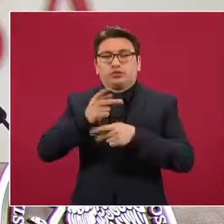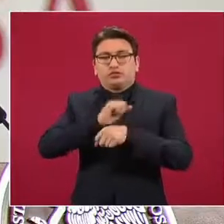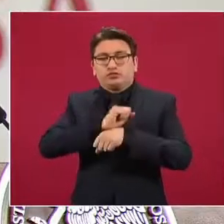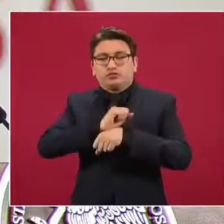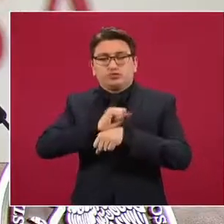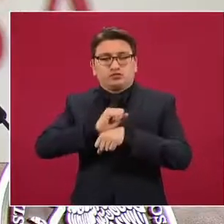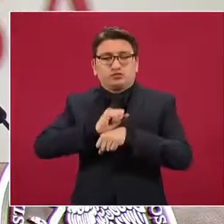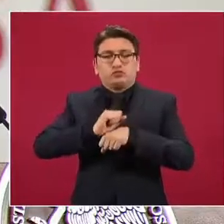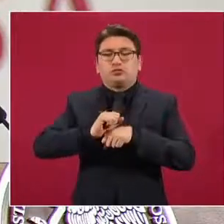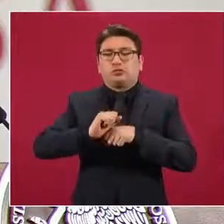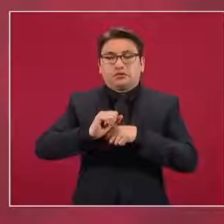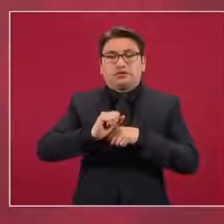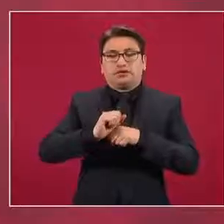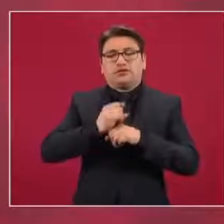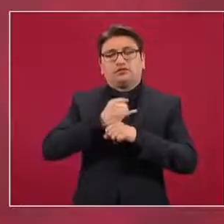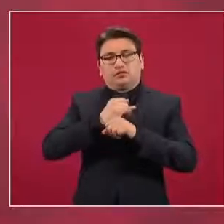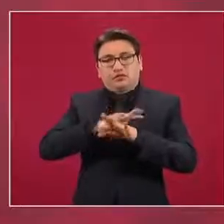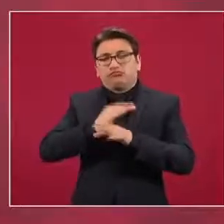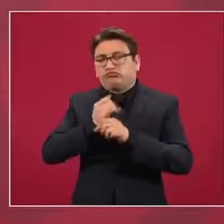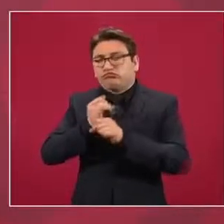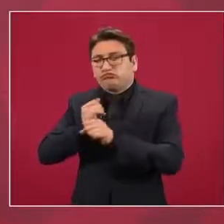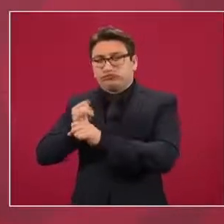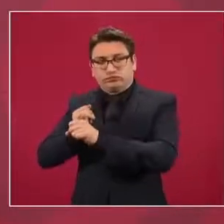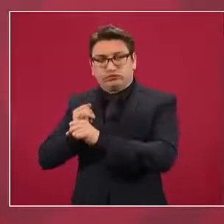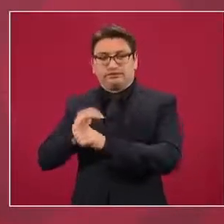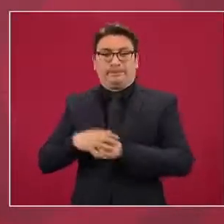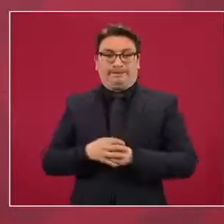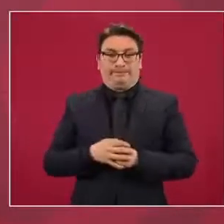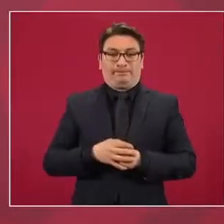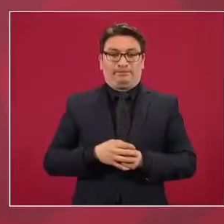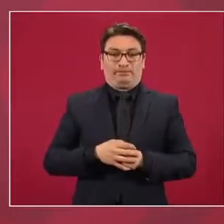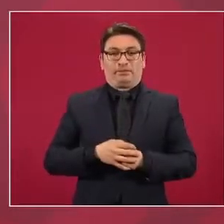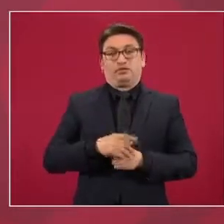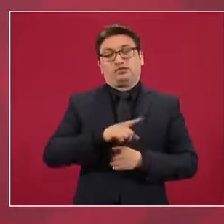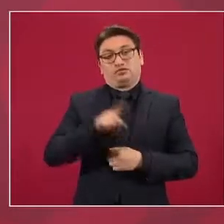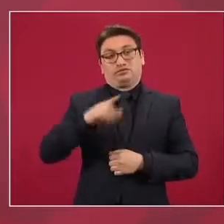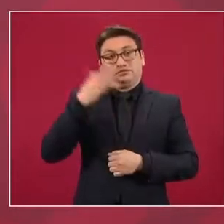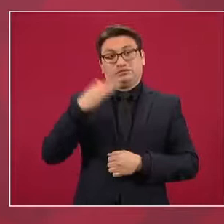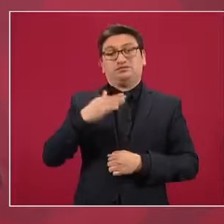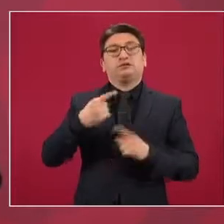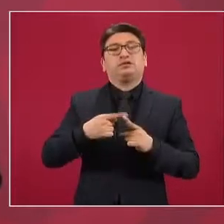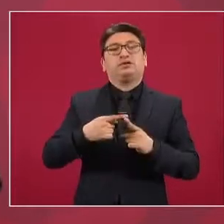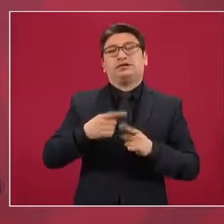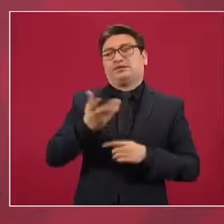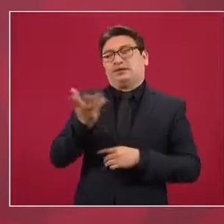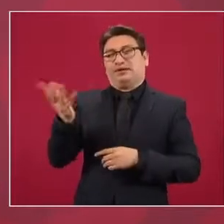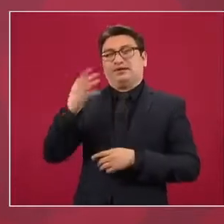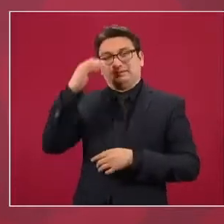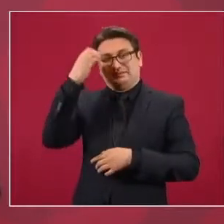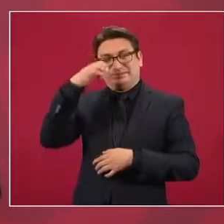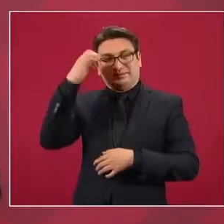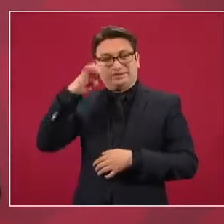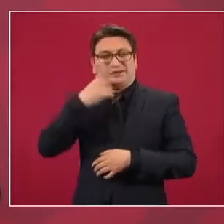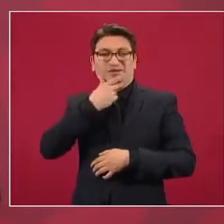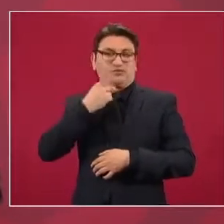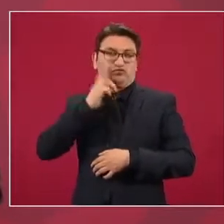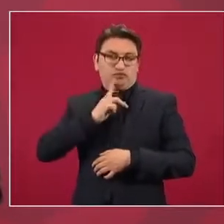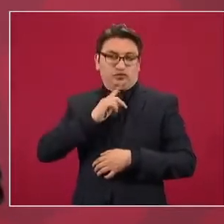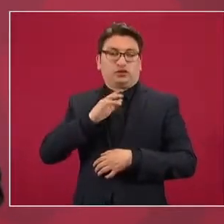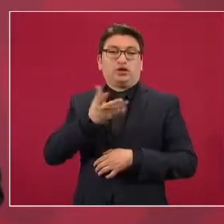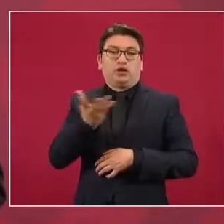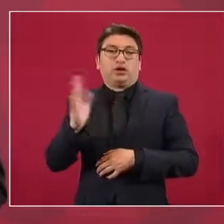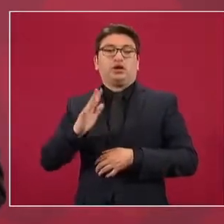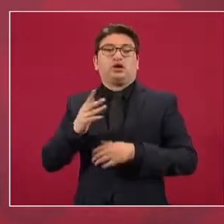e informada posible a quienes saben, a los expertos, a las expertas. Reuní a un